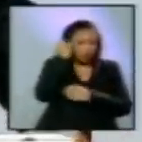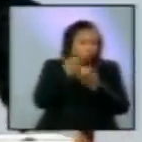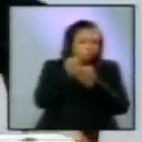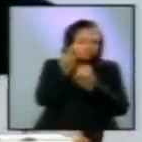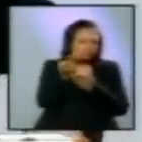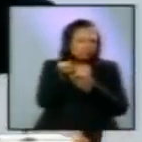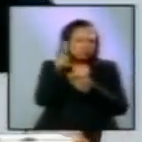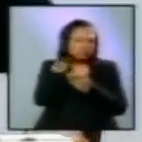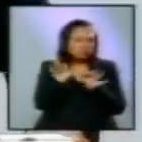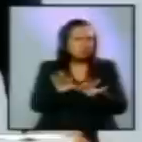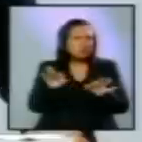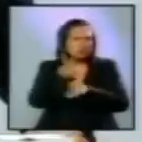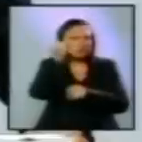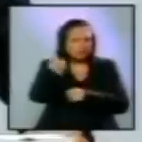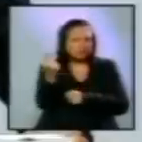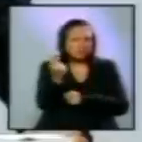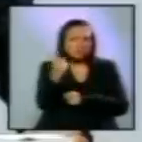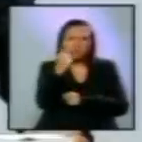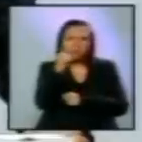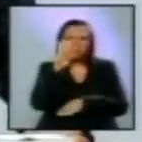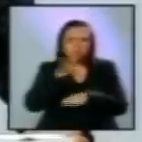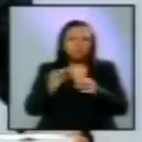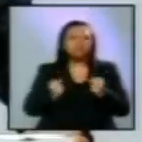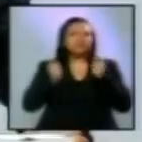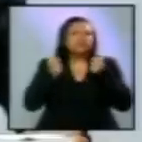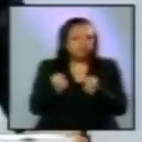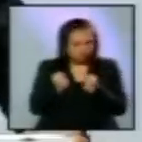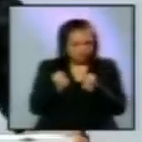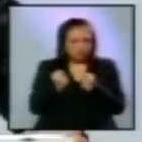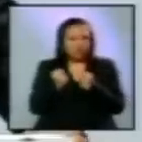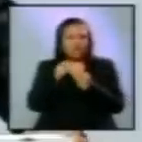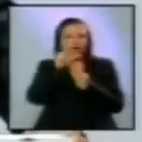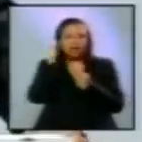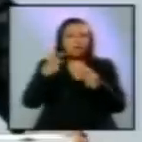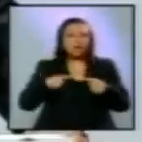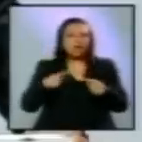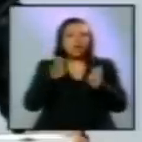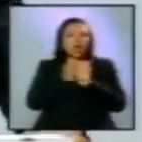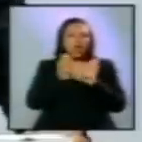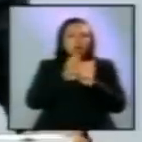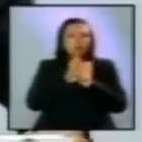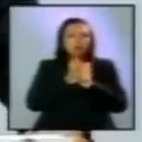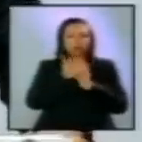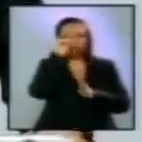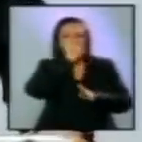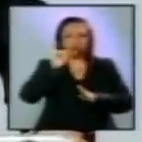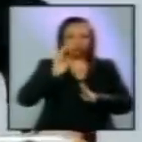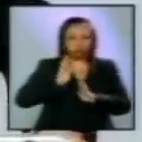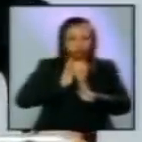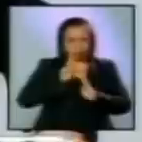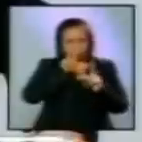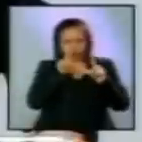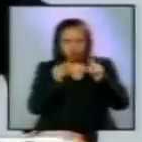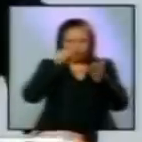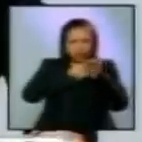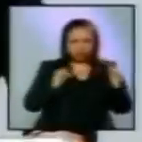relevante. Es cierto, habrá que fortalecer a la Policía Nacional, a una Gendarmería Nacional, que es mi propuesta para fortalecer a las